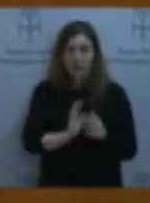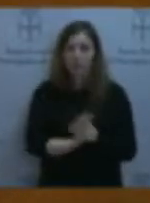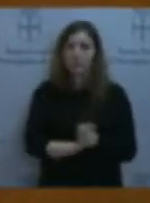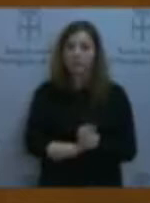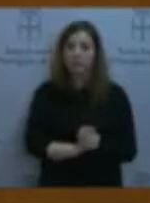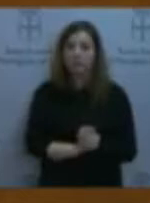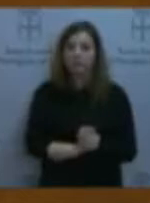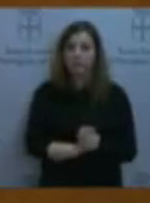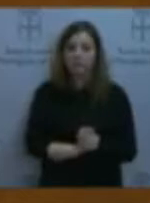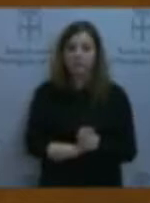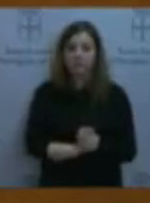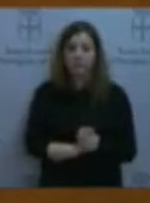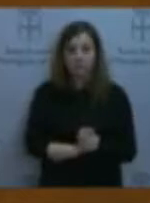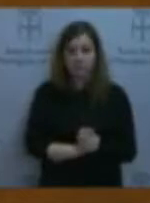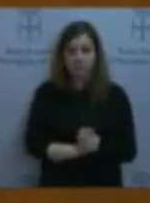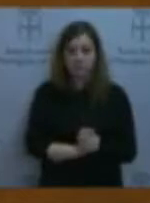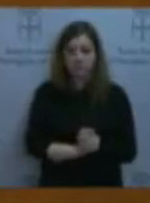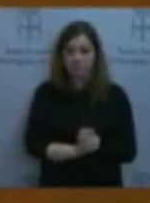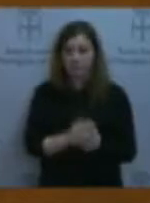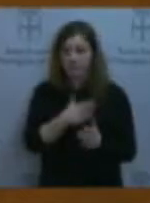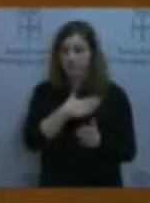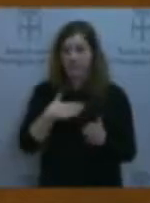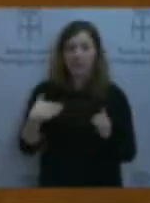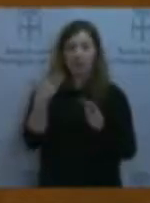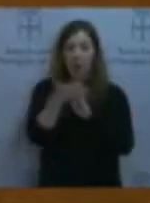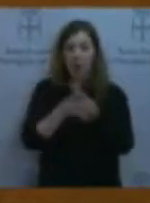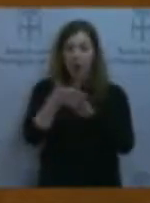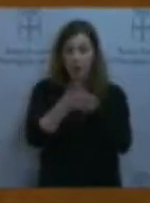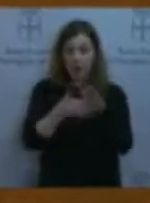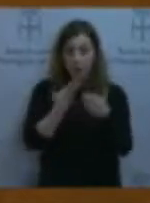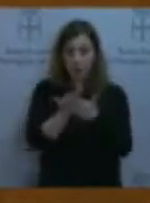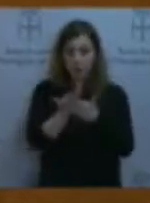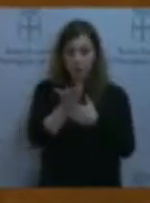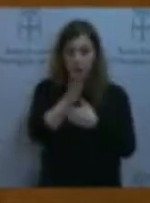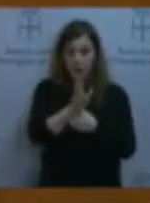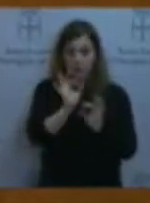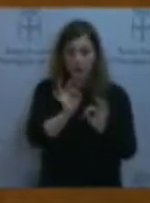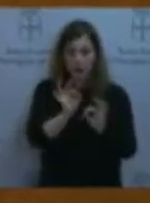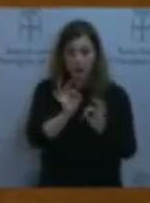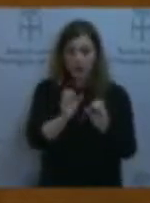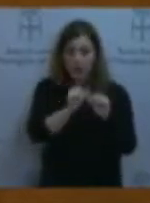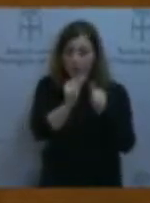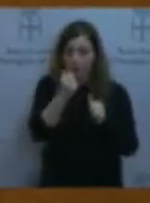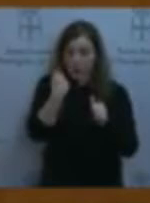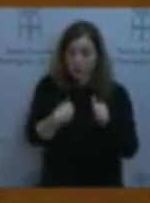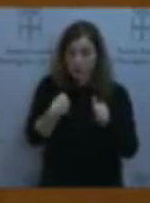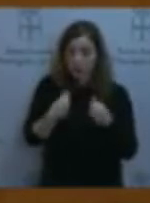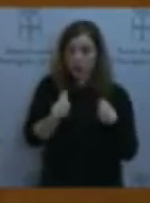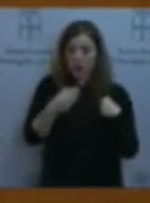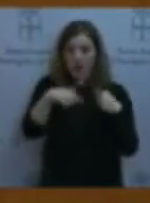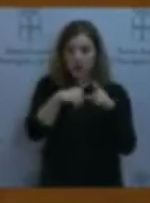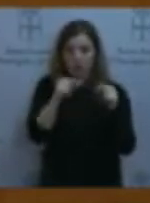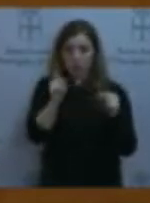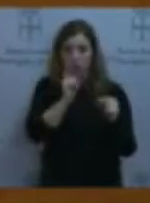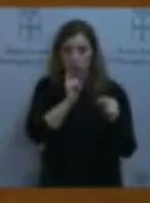Queremos falar con esta propuesta del mesmo feito de vivir en Asturias, de poder vivir en Asturias, y es